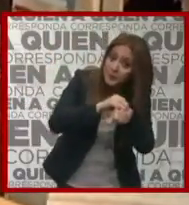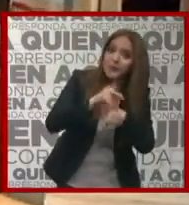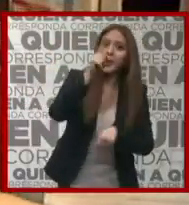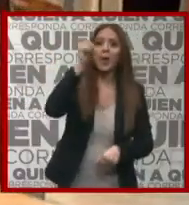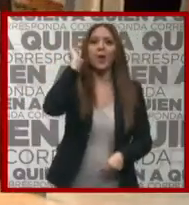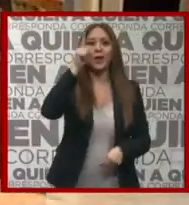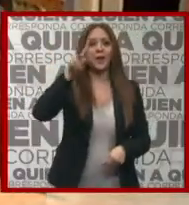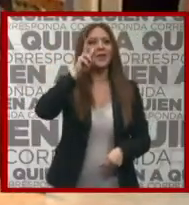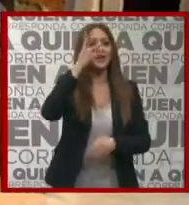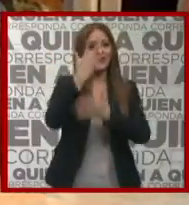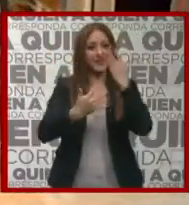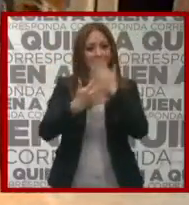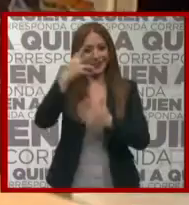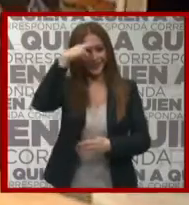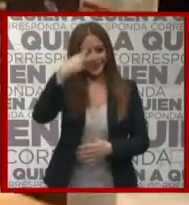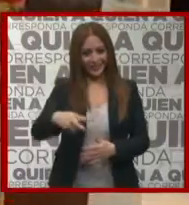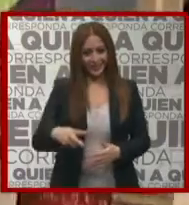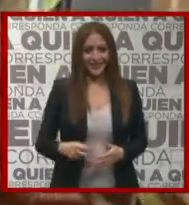disfrutado este Hecho en México de hoy.